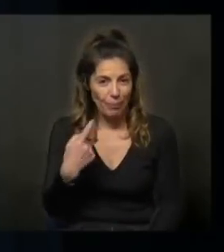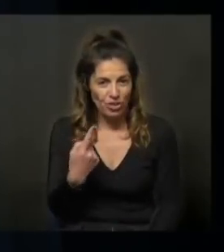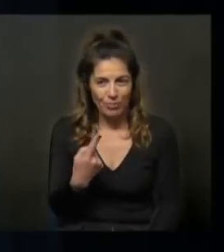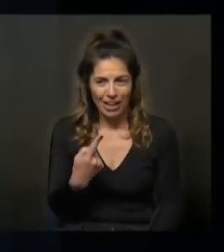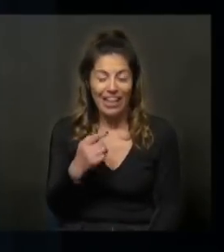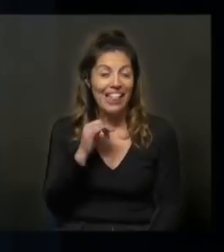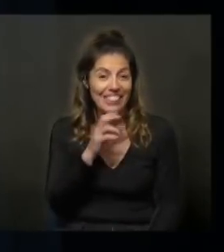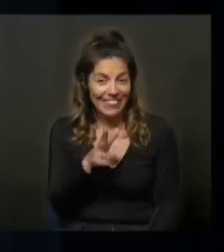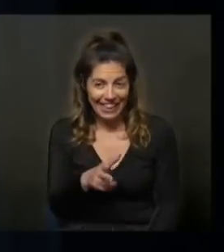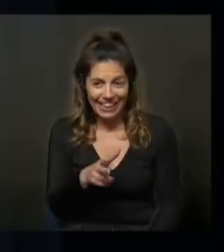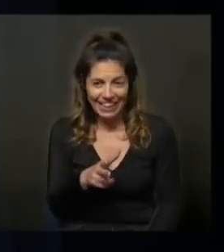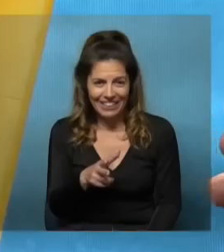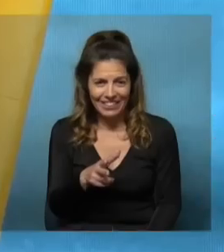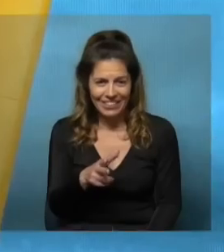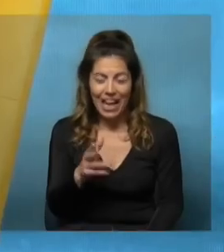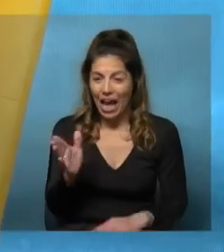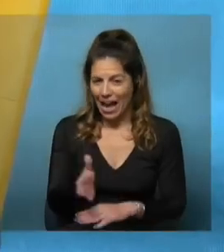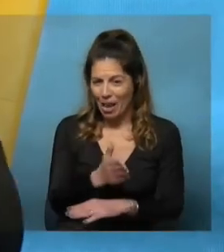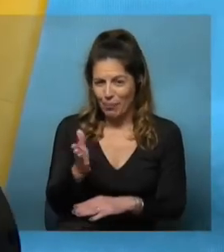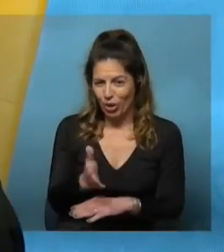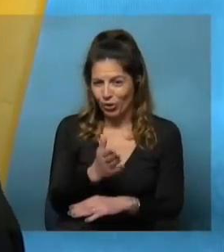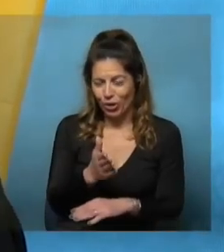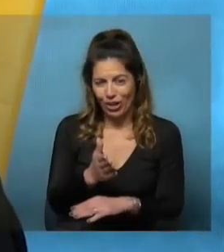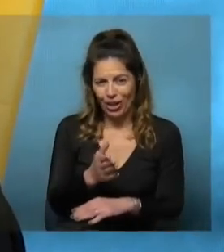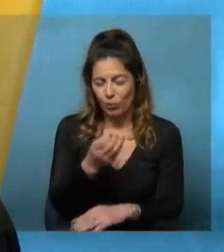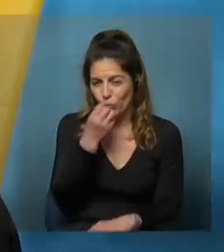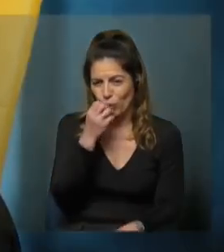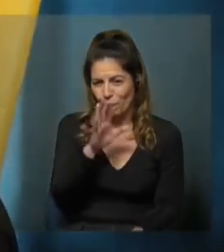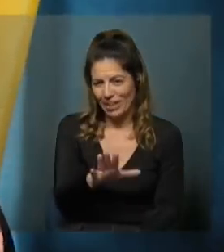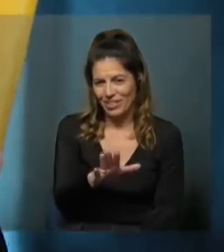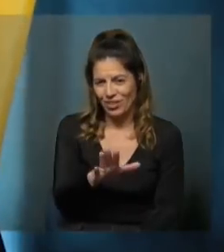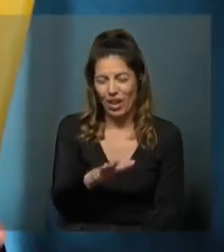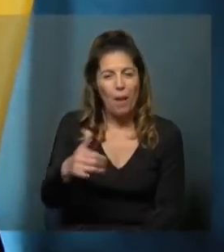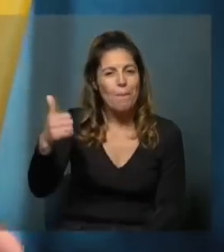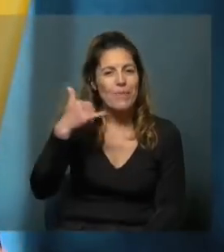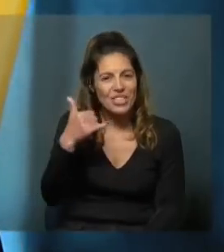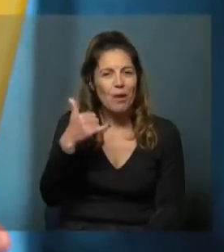vemos a la productora un beso enorme